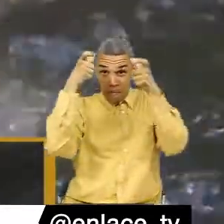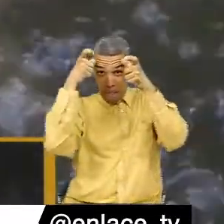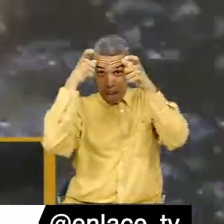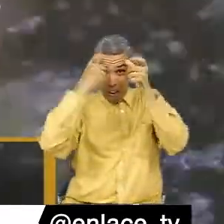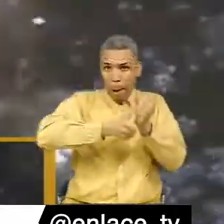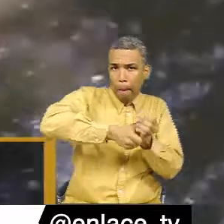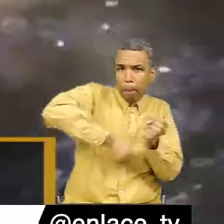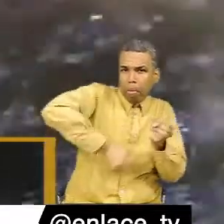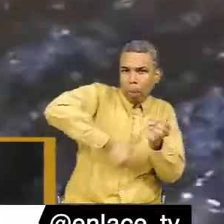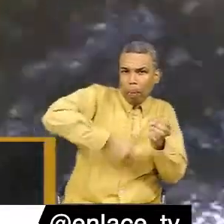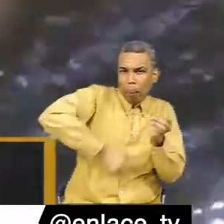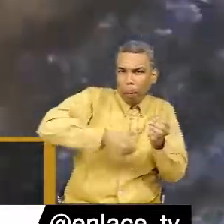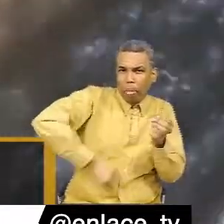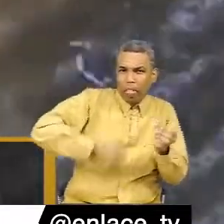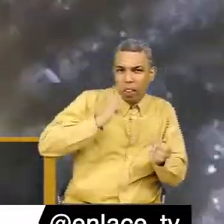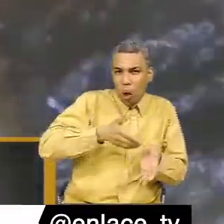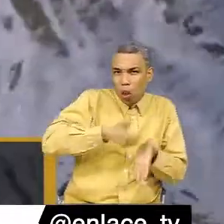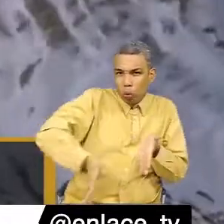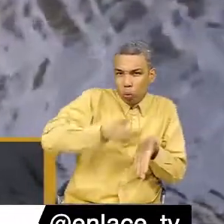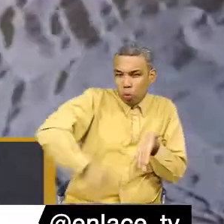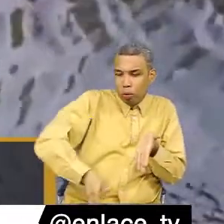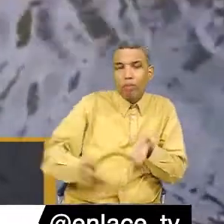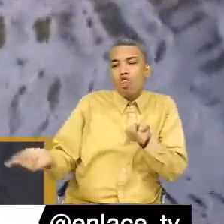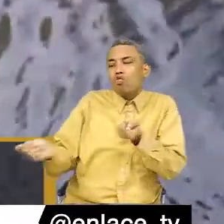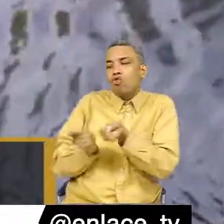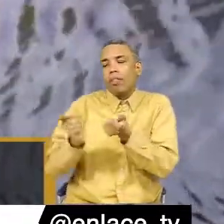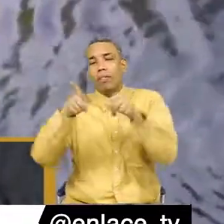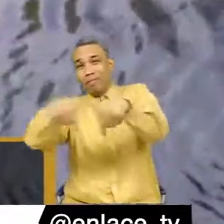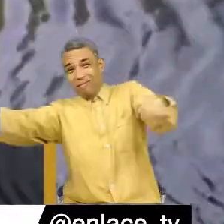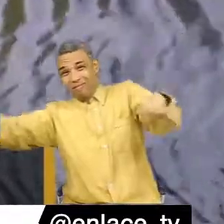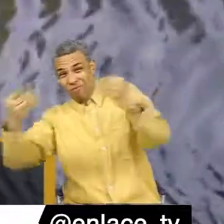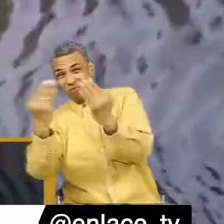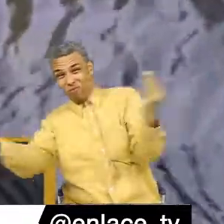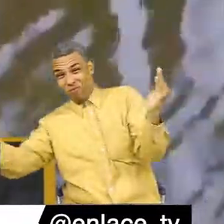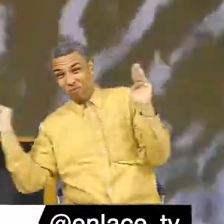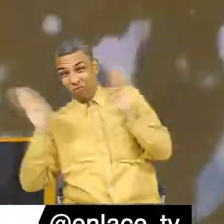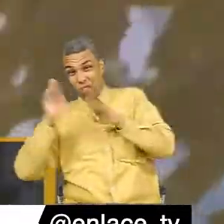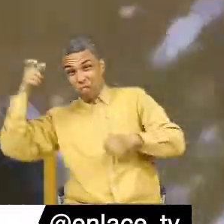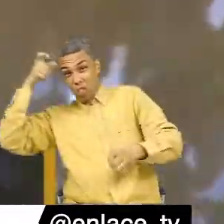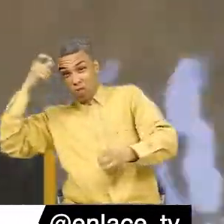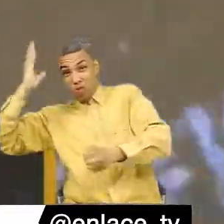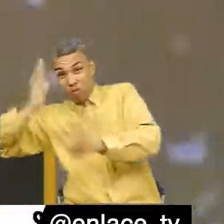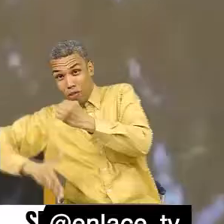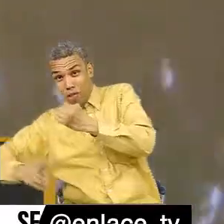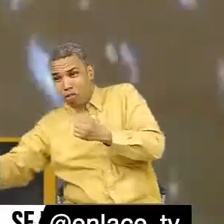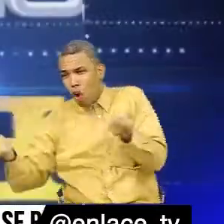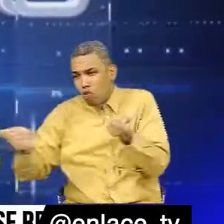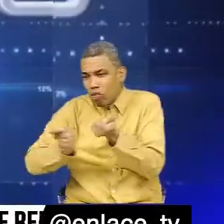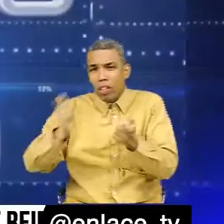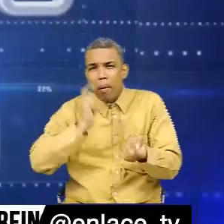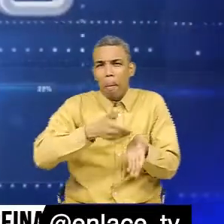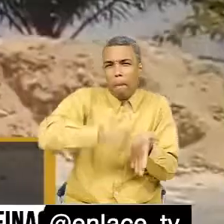matadero que está ubicado en la zona. Asegura quien toma las imágenes que los olores por momentos en el día se torna